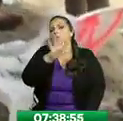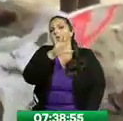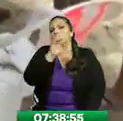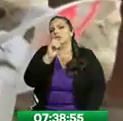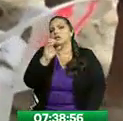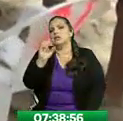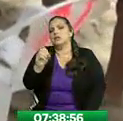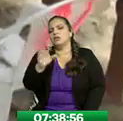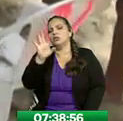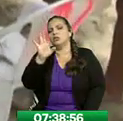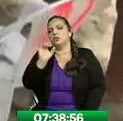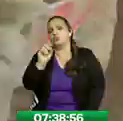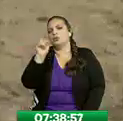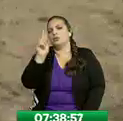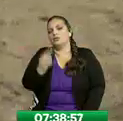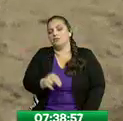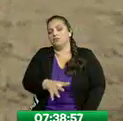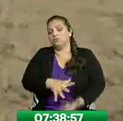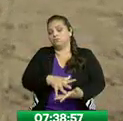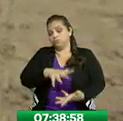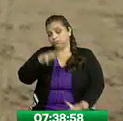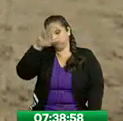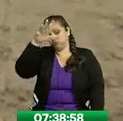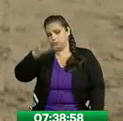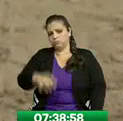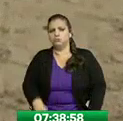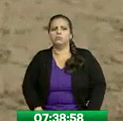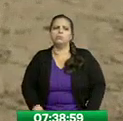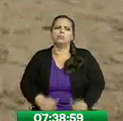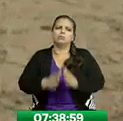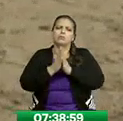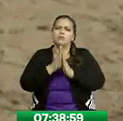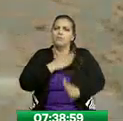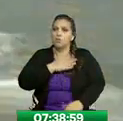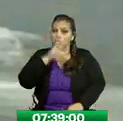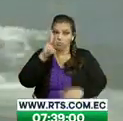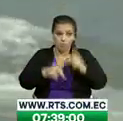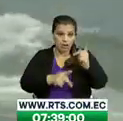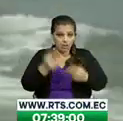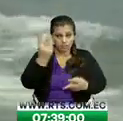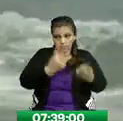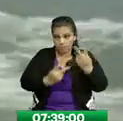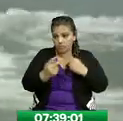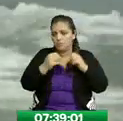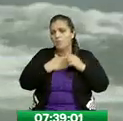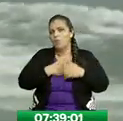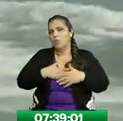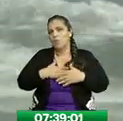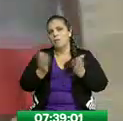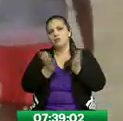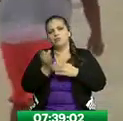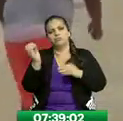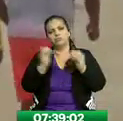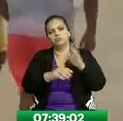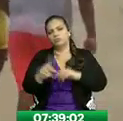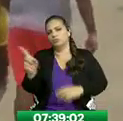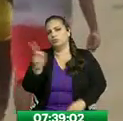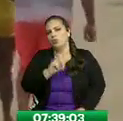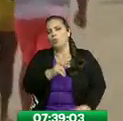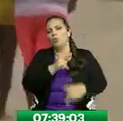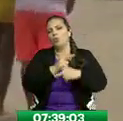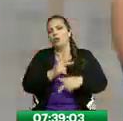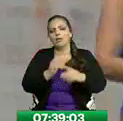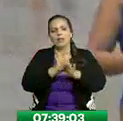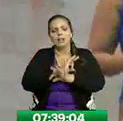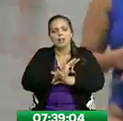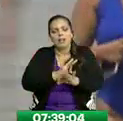que gustan visitar las playas para que eviten ensuciarlas, aportando con el aseo y el medio ambiente. Desde la provincia de Santa